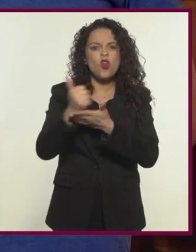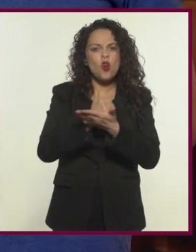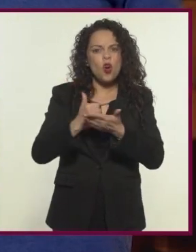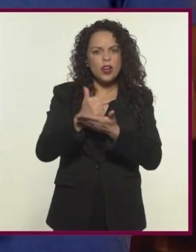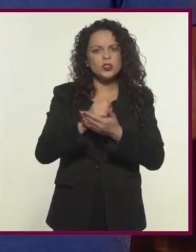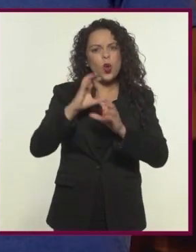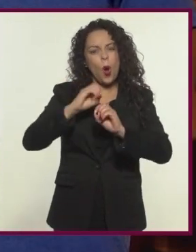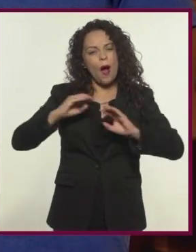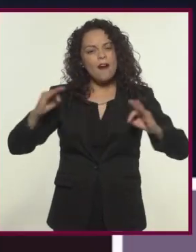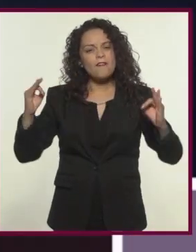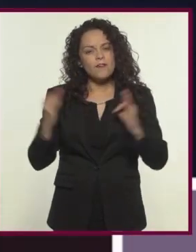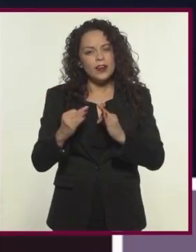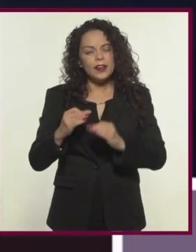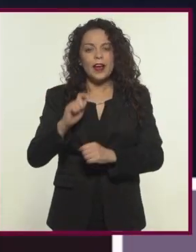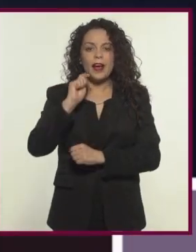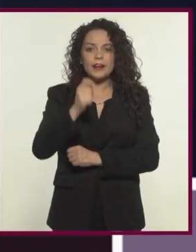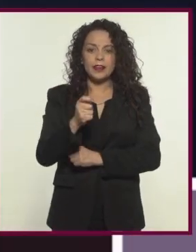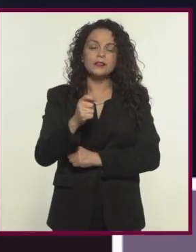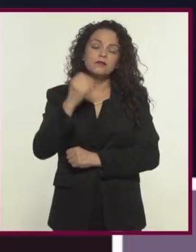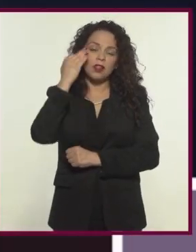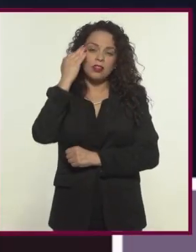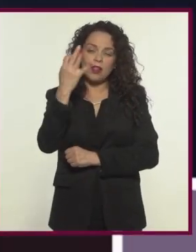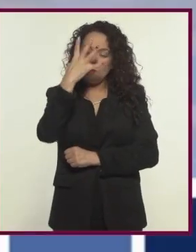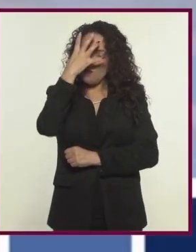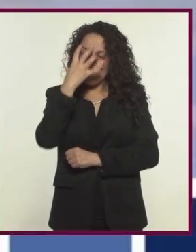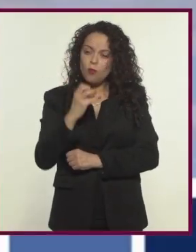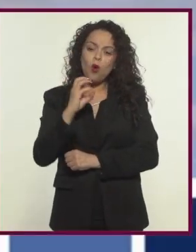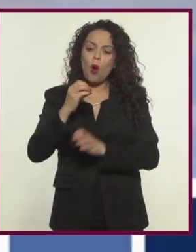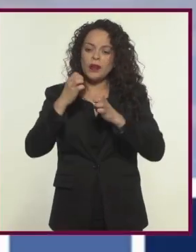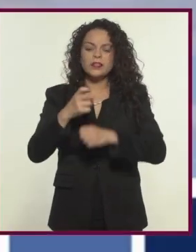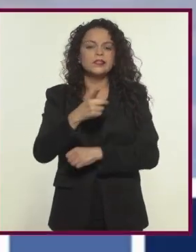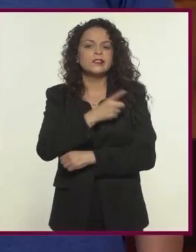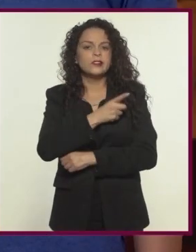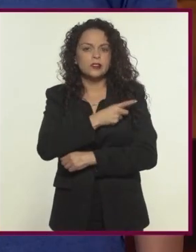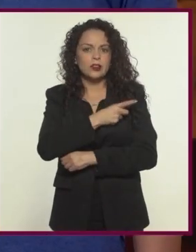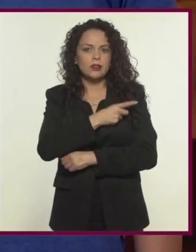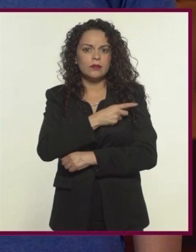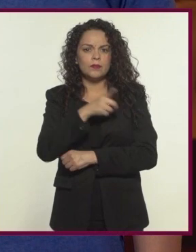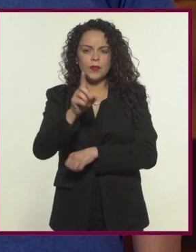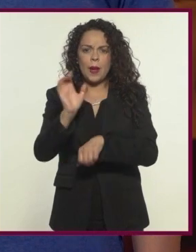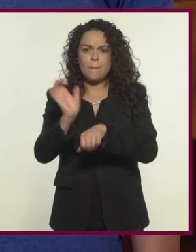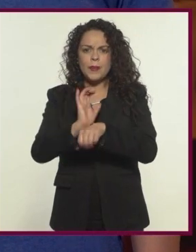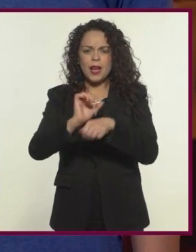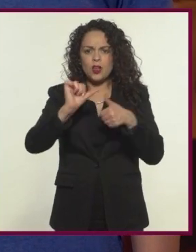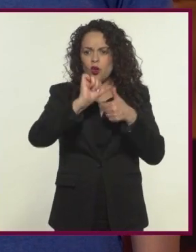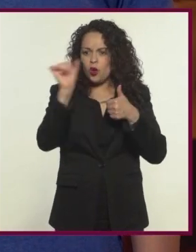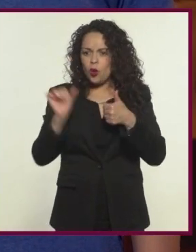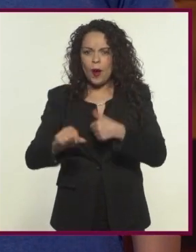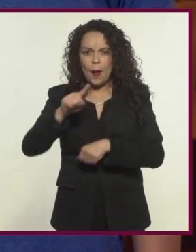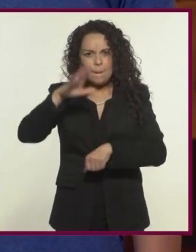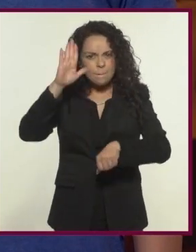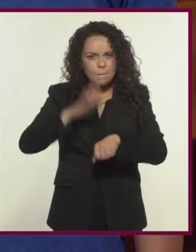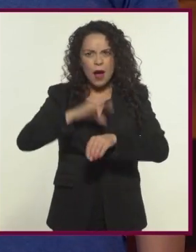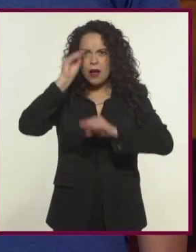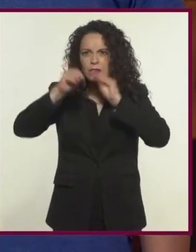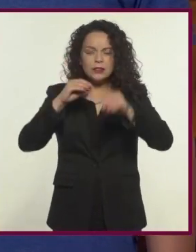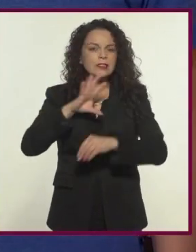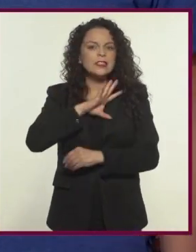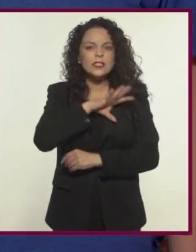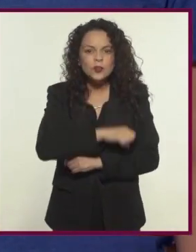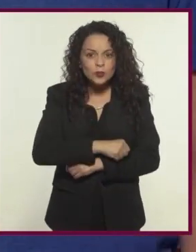atmósferas azules o frías se usan en momentos de tristeza o soledad. ¿De qué película es el diseño de arte que más les ha